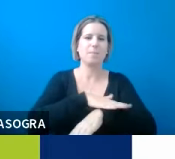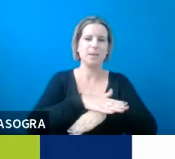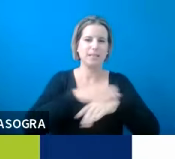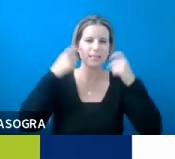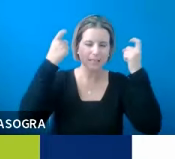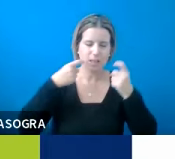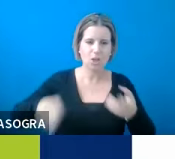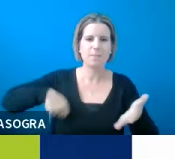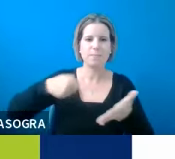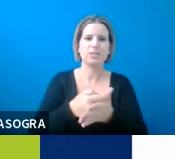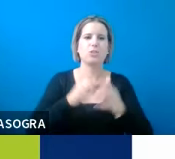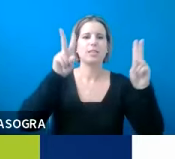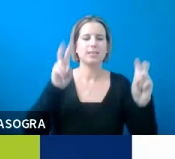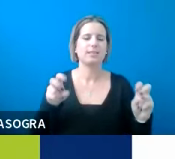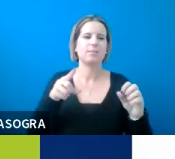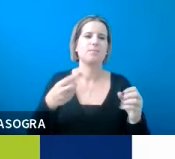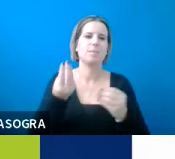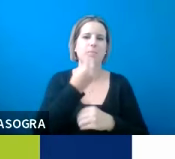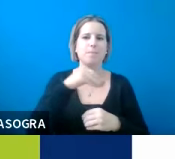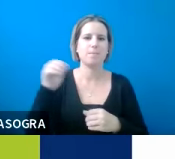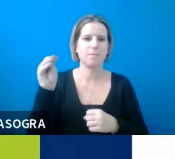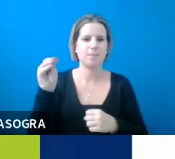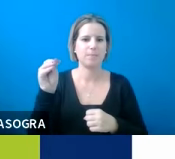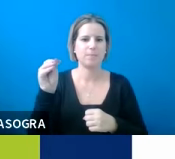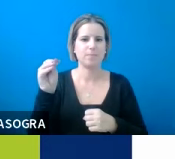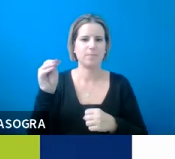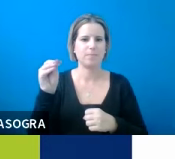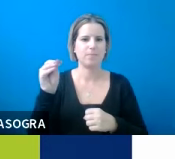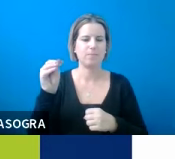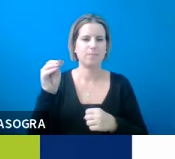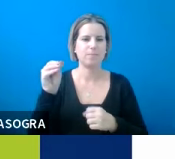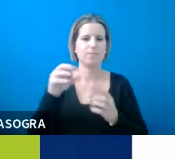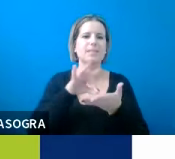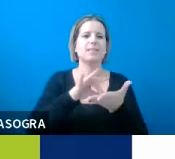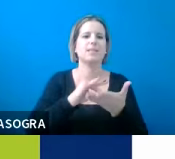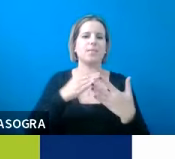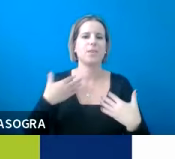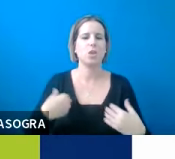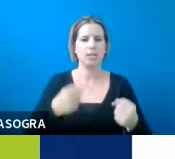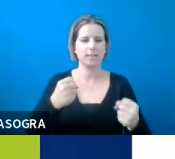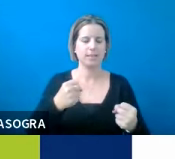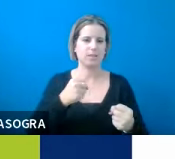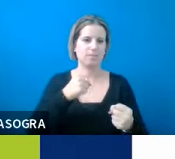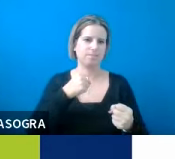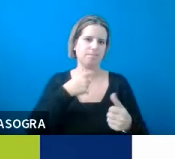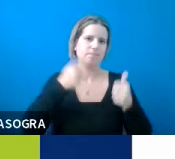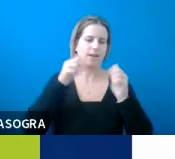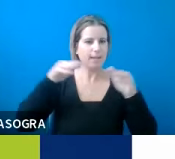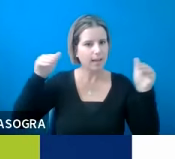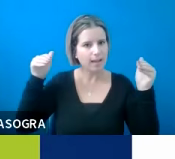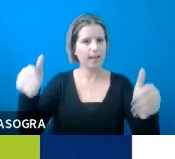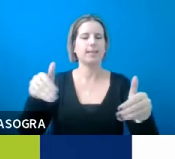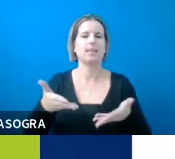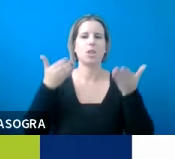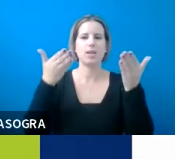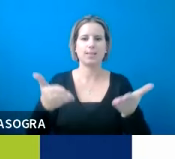inversión en atención temprana pero aún así nos enfrentamos como la mayor parte de los servicios sanitarios a una elevada presión asistencial esta